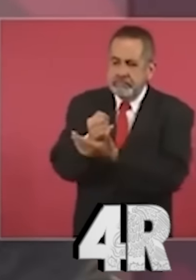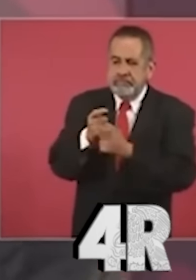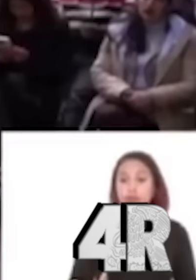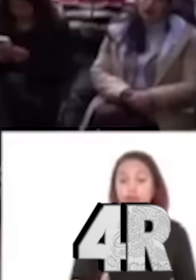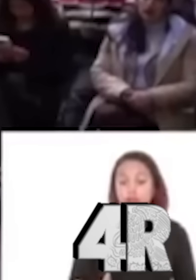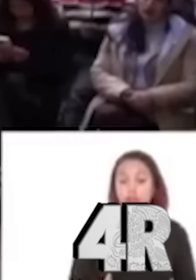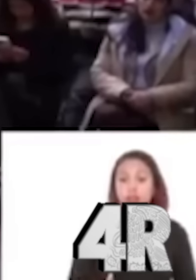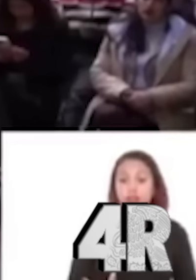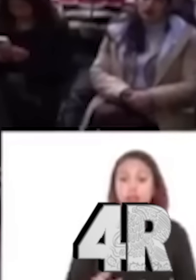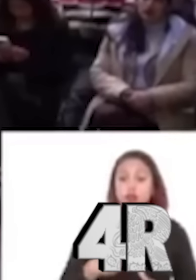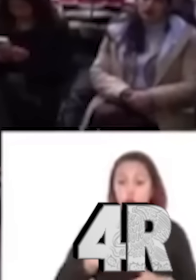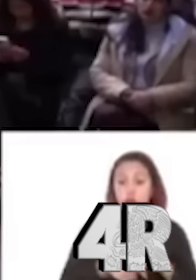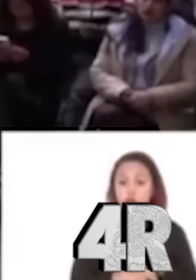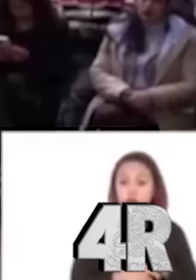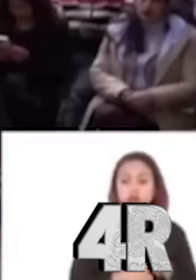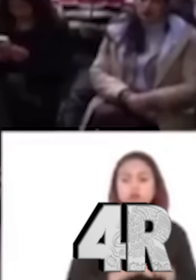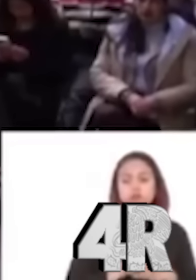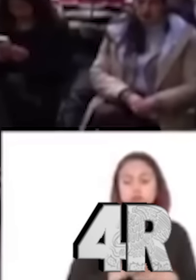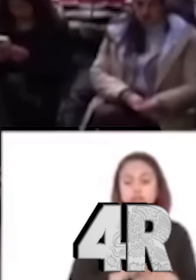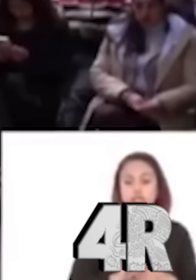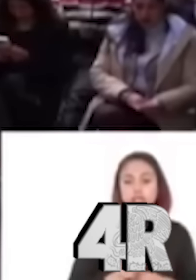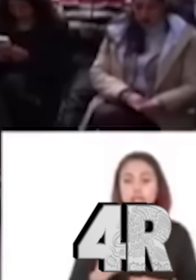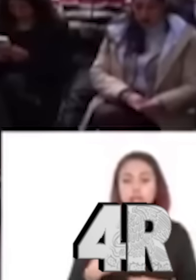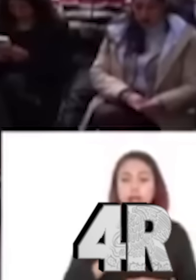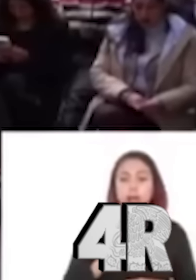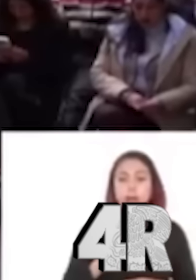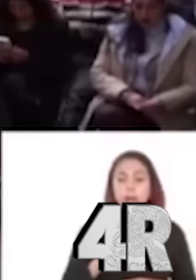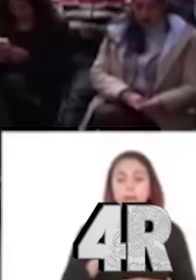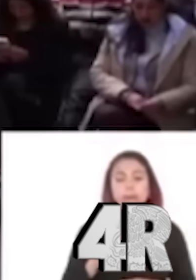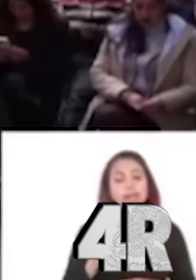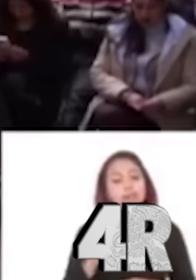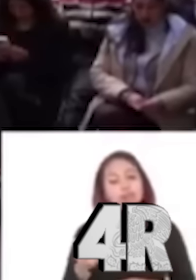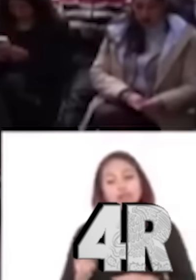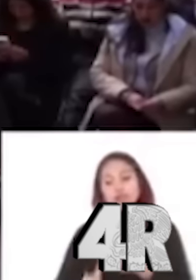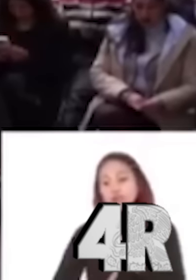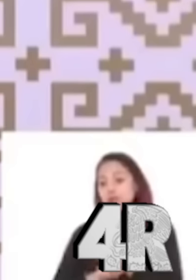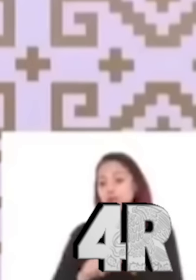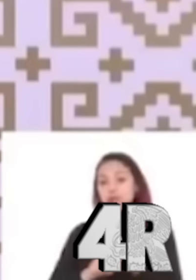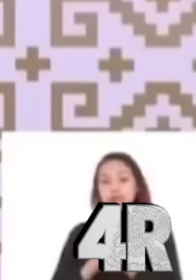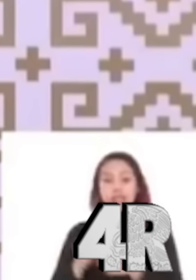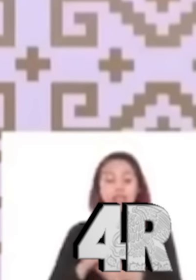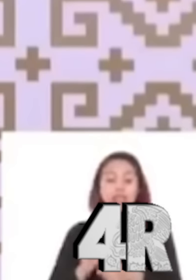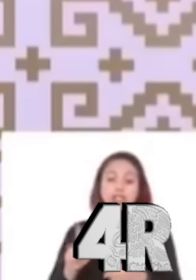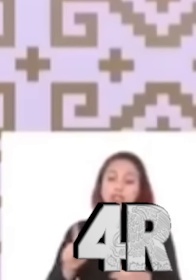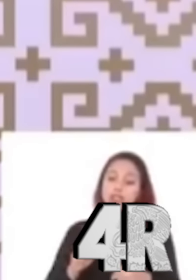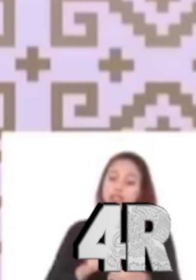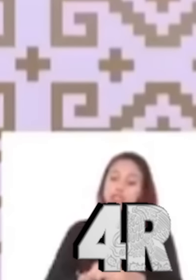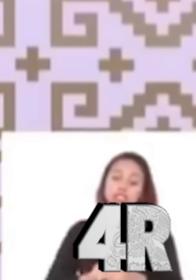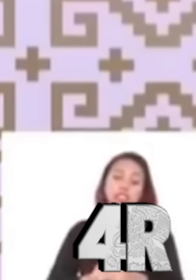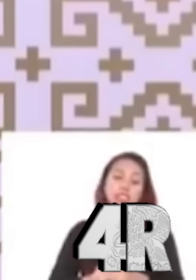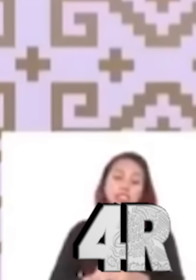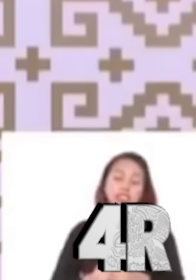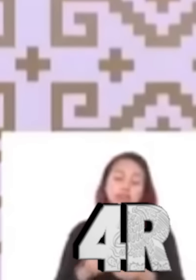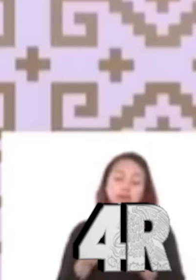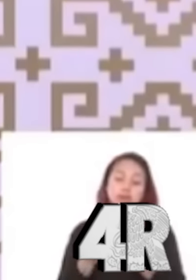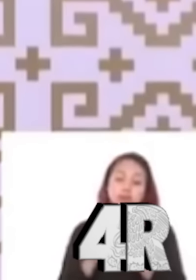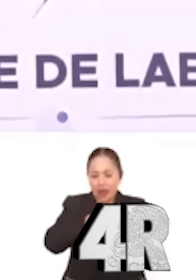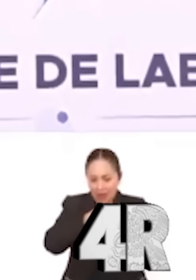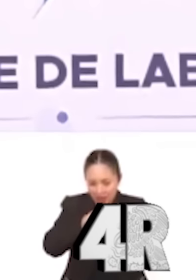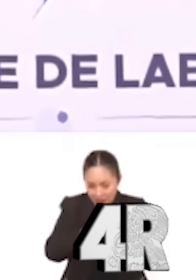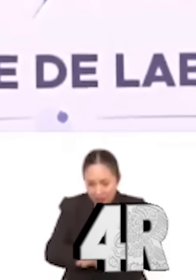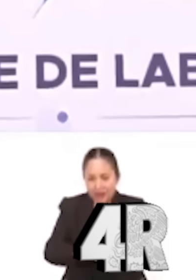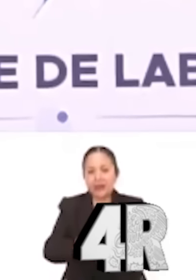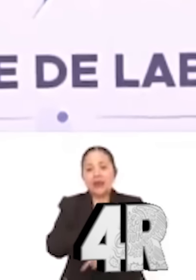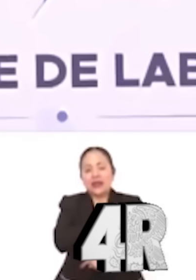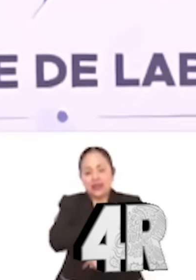Andrés Manuel mandando esta dura advertencia y anunciando esta increíble noticia de la posible adhesión de